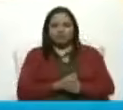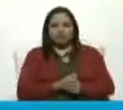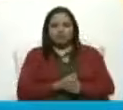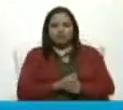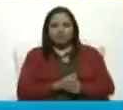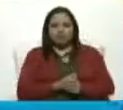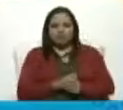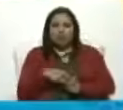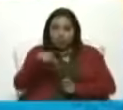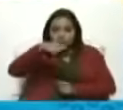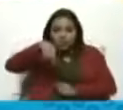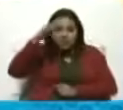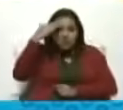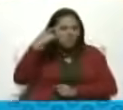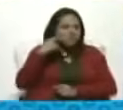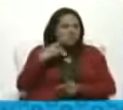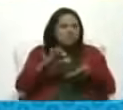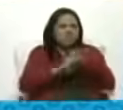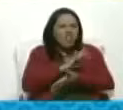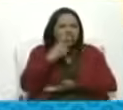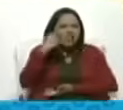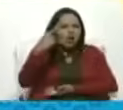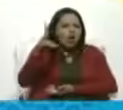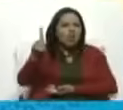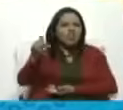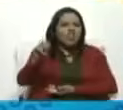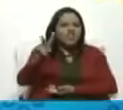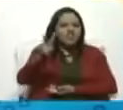Y ustedes saben qué le dijo David a Goliat.